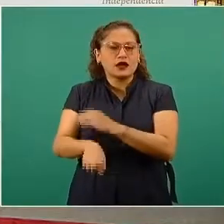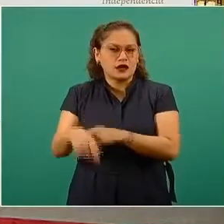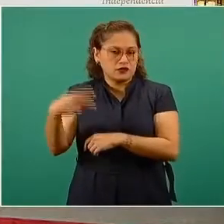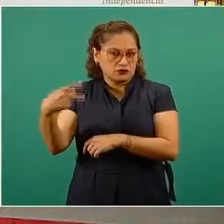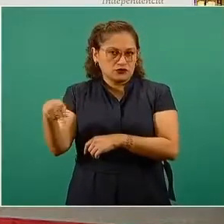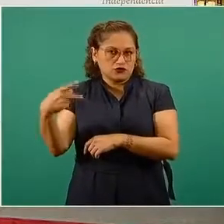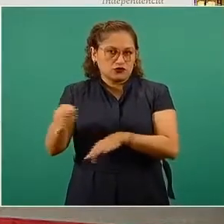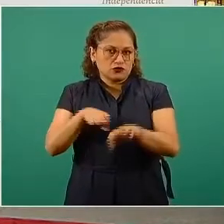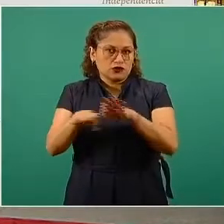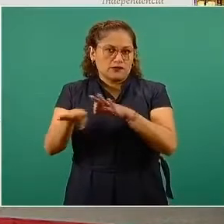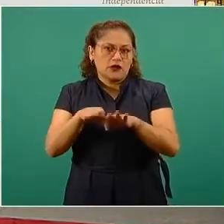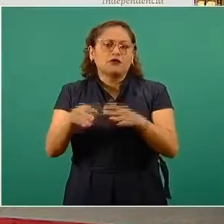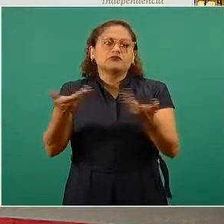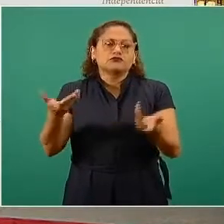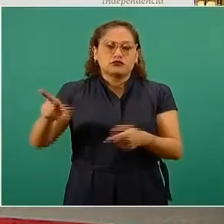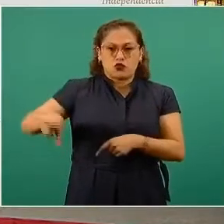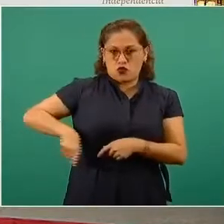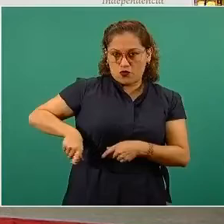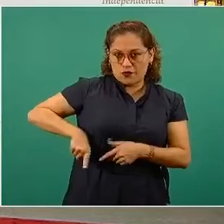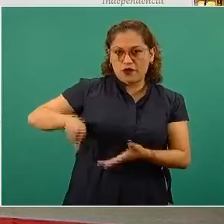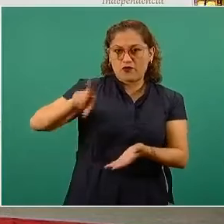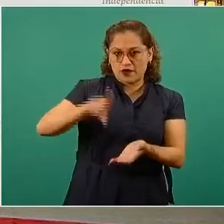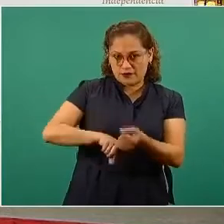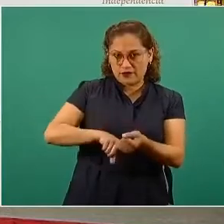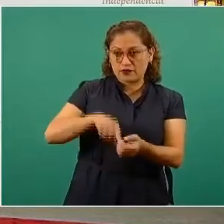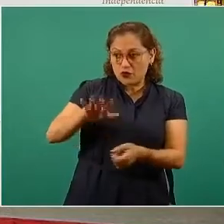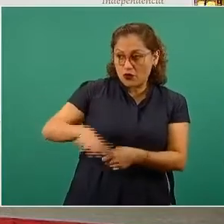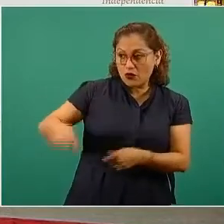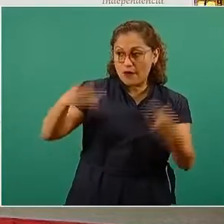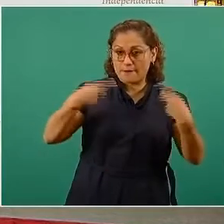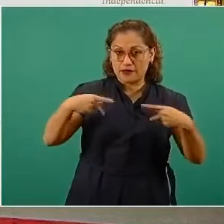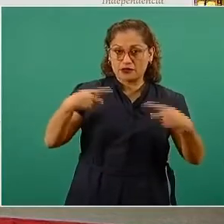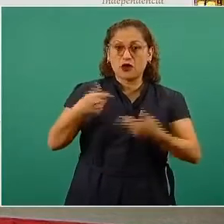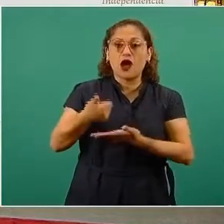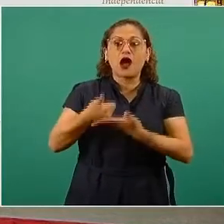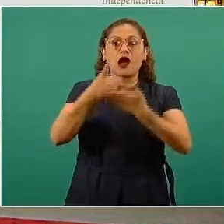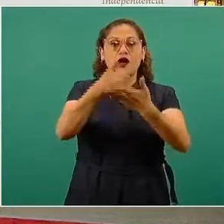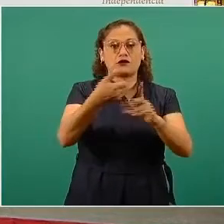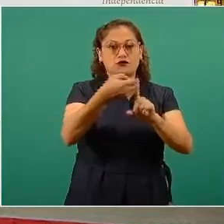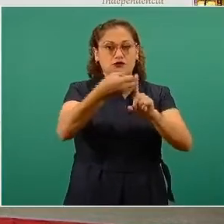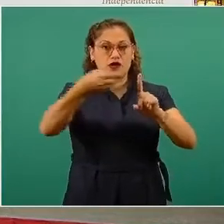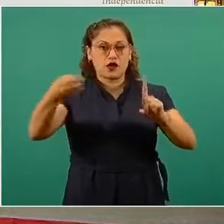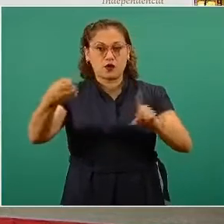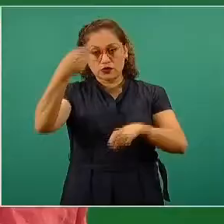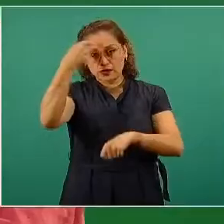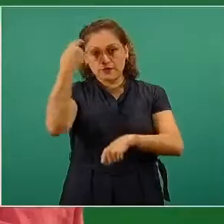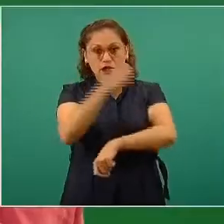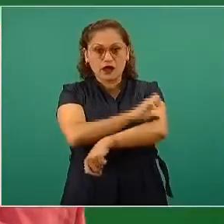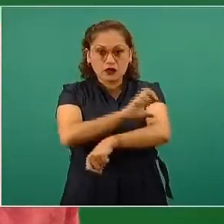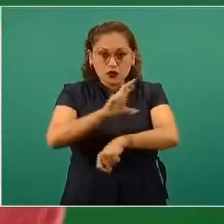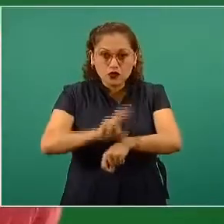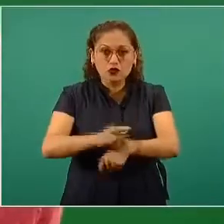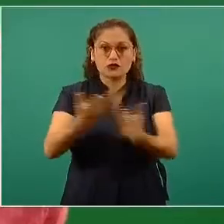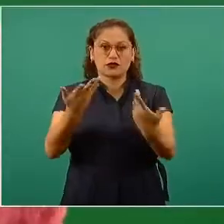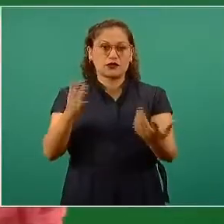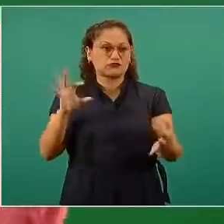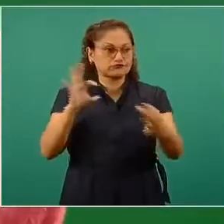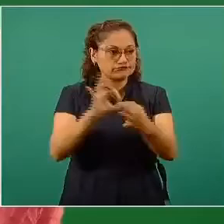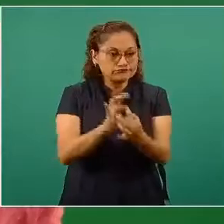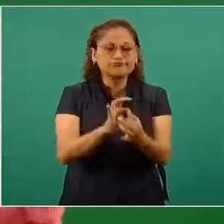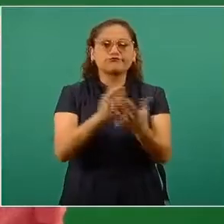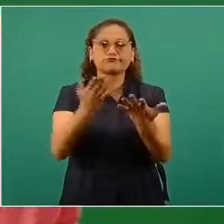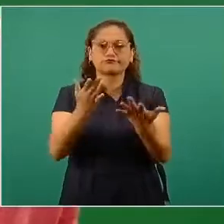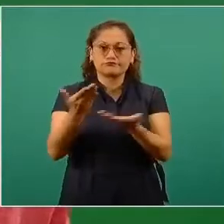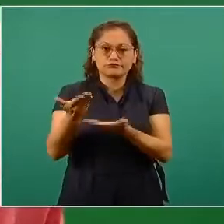las personas servidoras de la nación cumplen un papel operativo muy importante de coordinación, de vinculación y